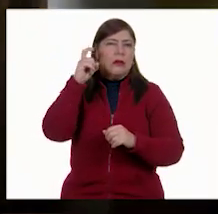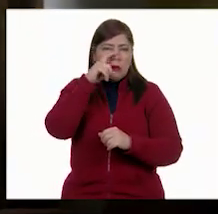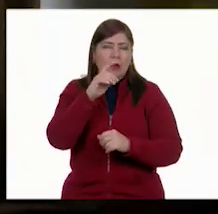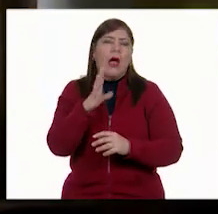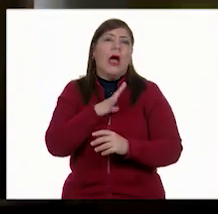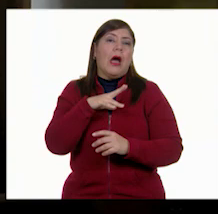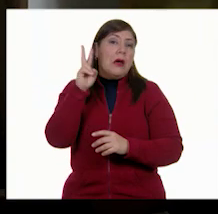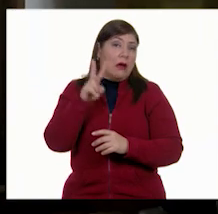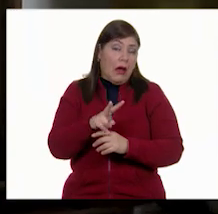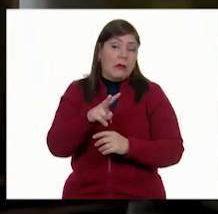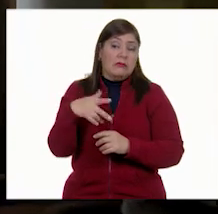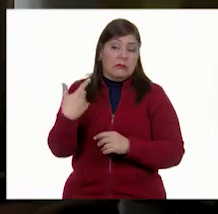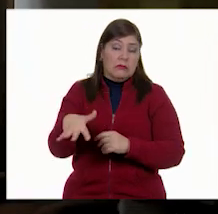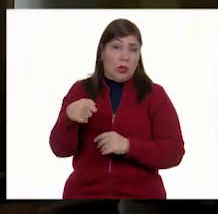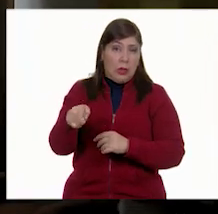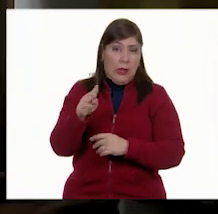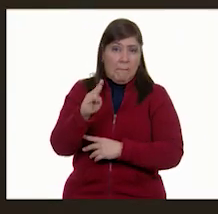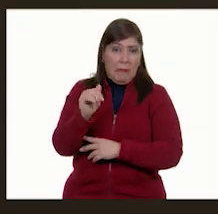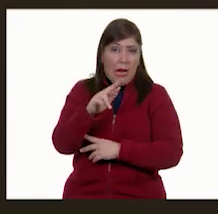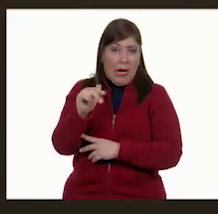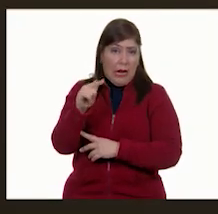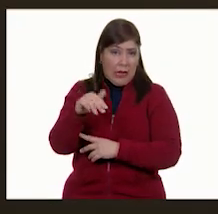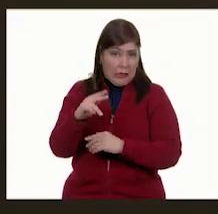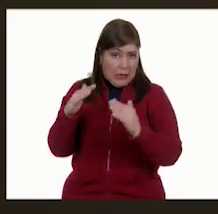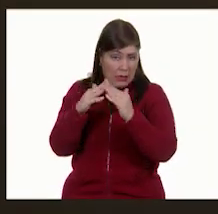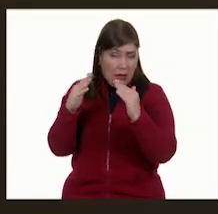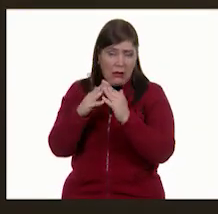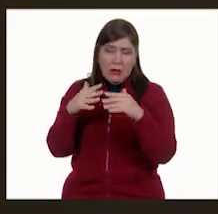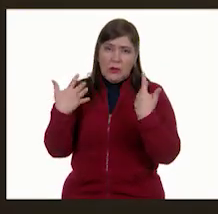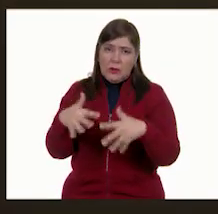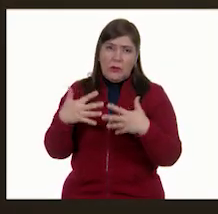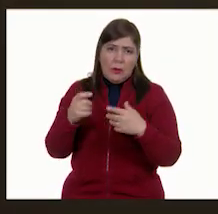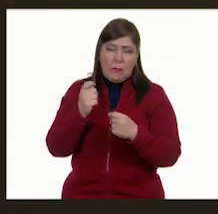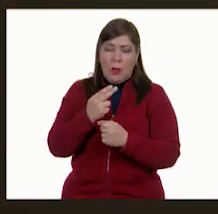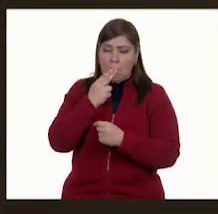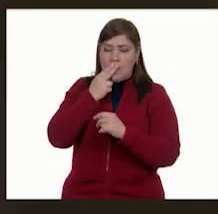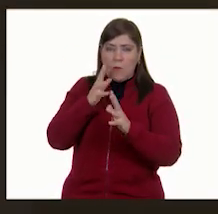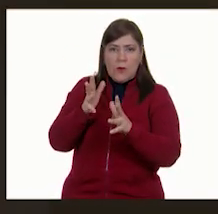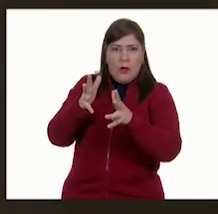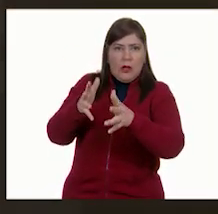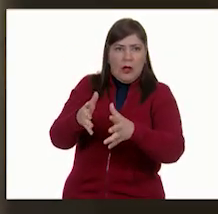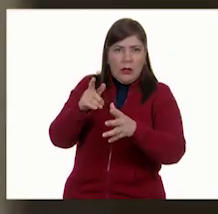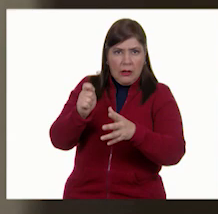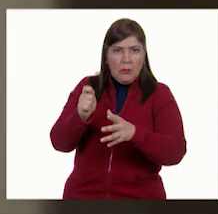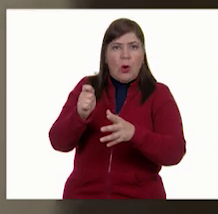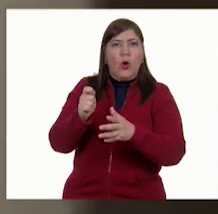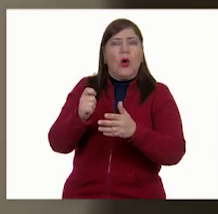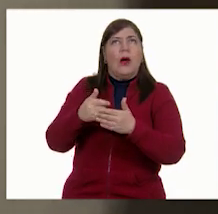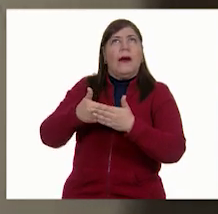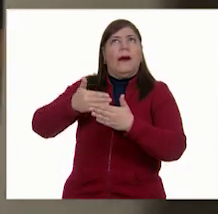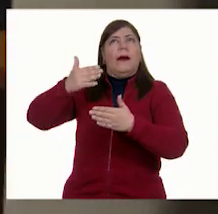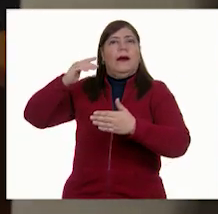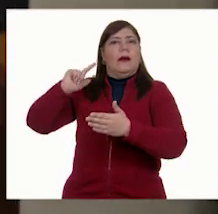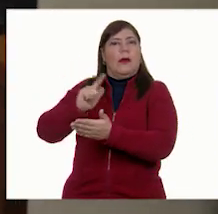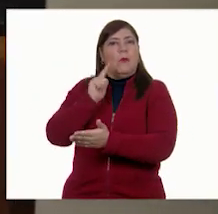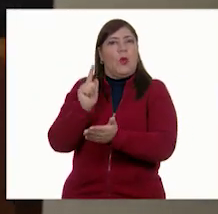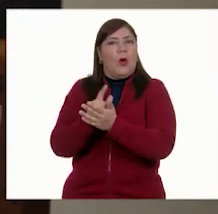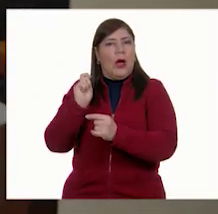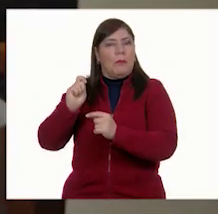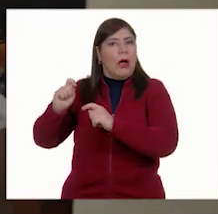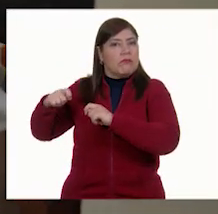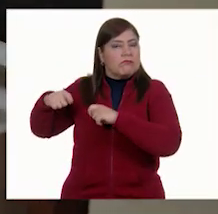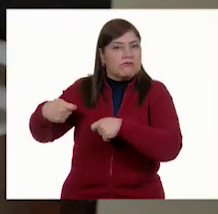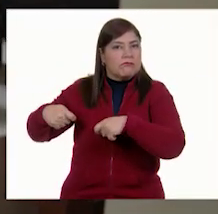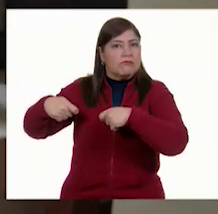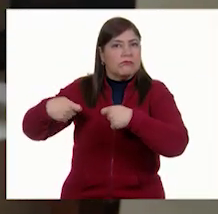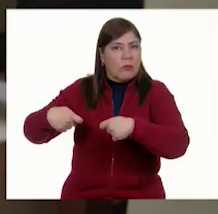de mucho éxito, de haber tenido y podido preservar uno de los grandes legados, o el más importante legado